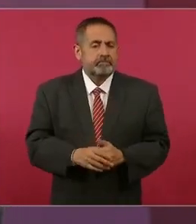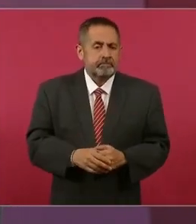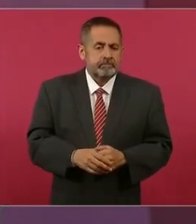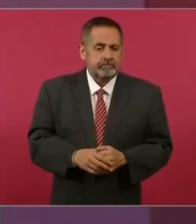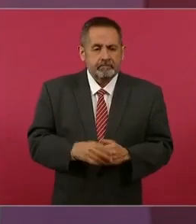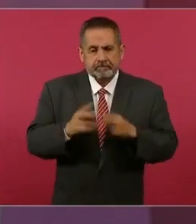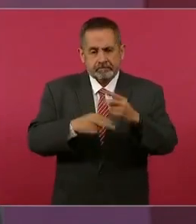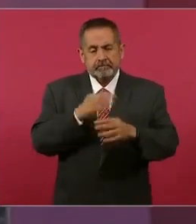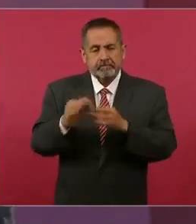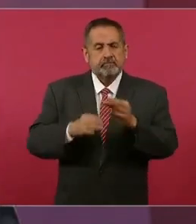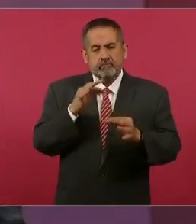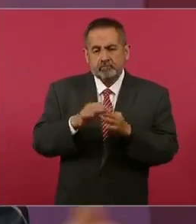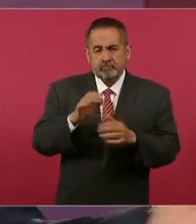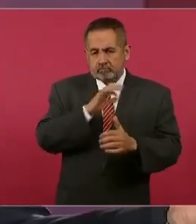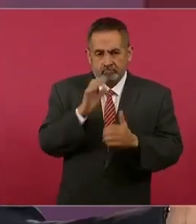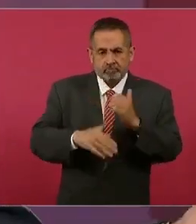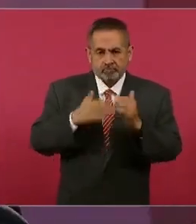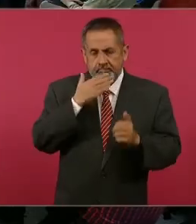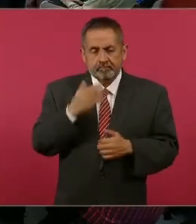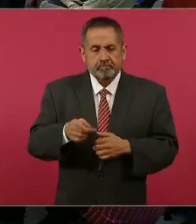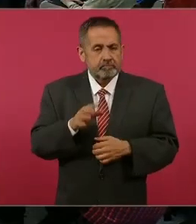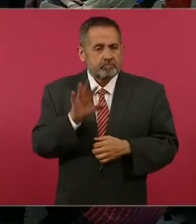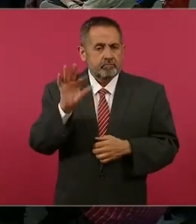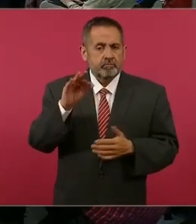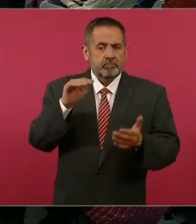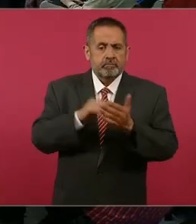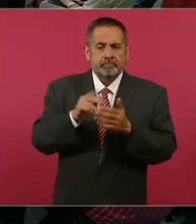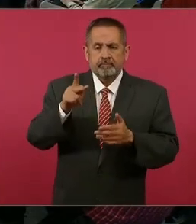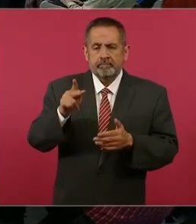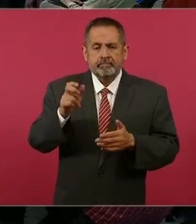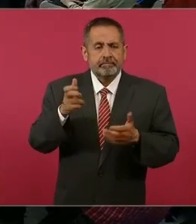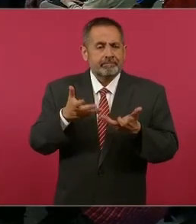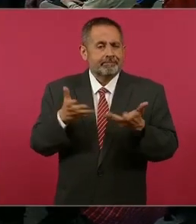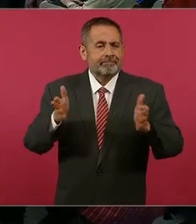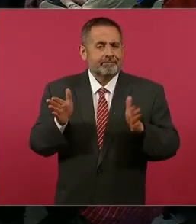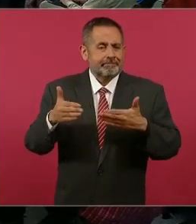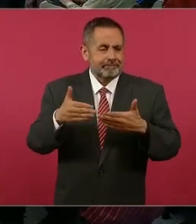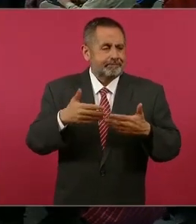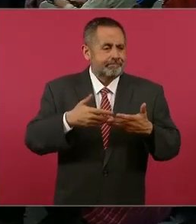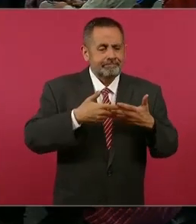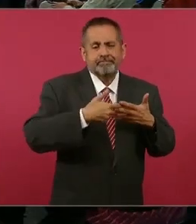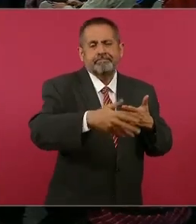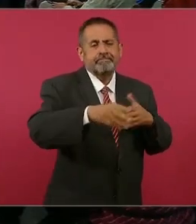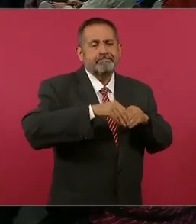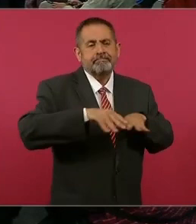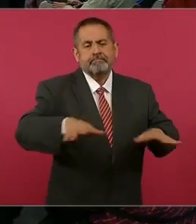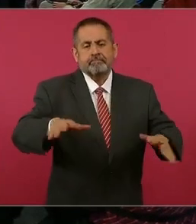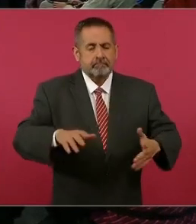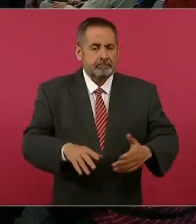y vamos a concluir, y son más de 40,000 hectáreas de riego.